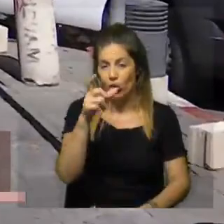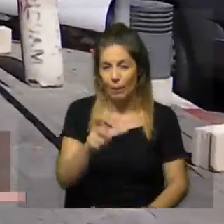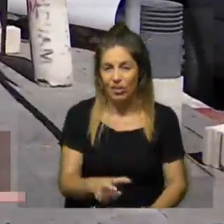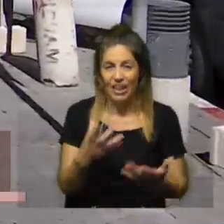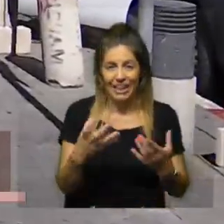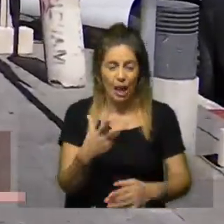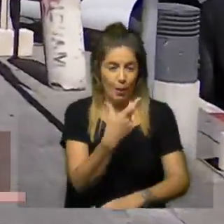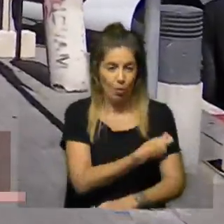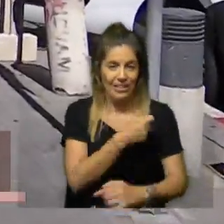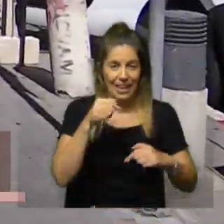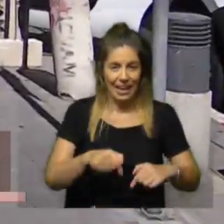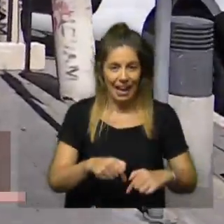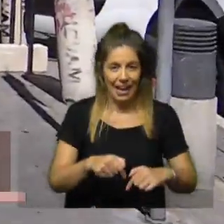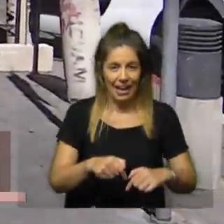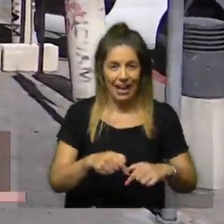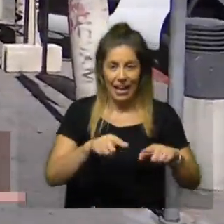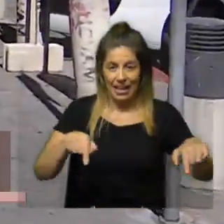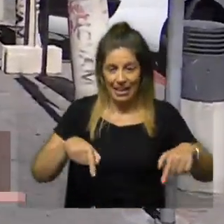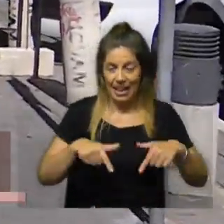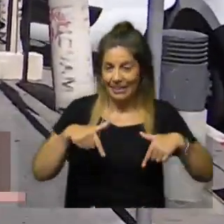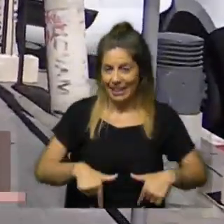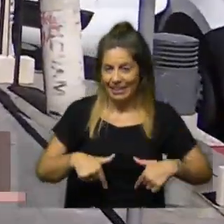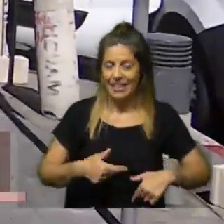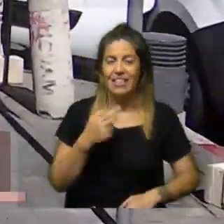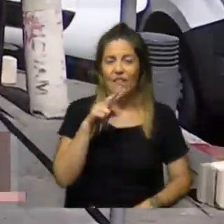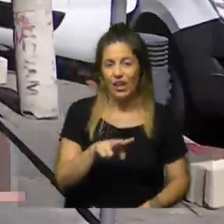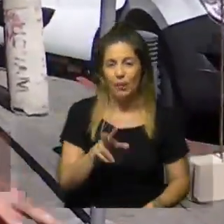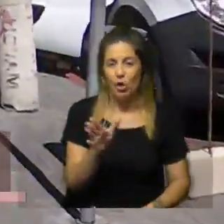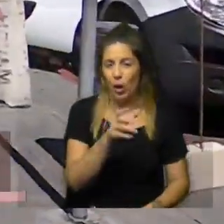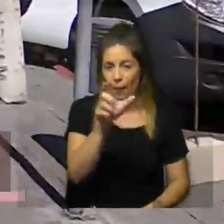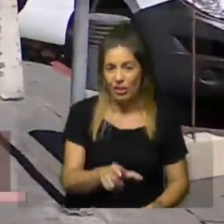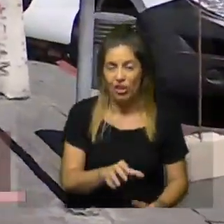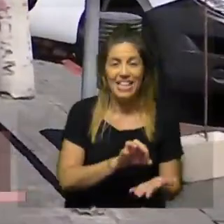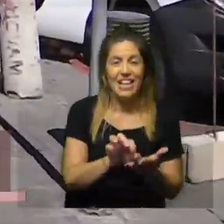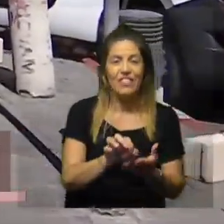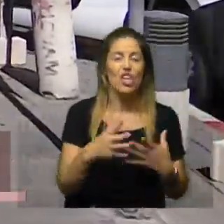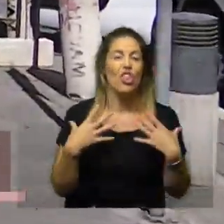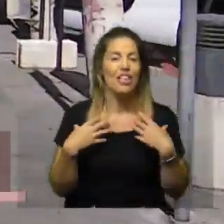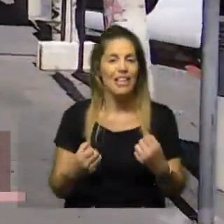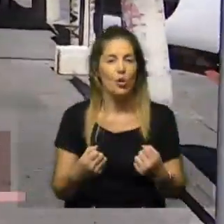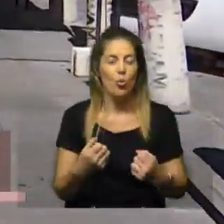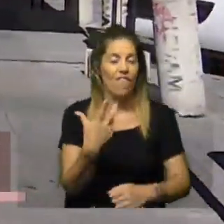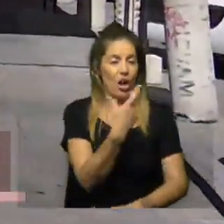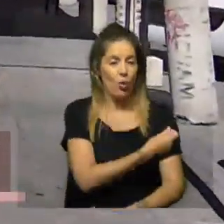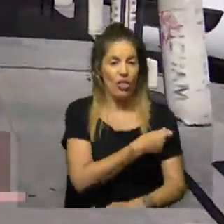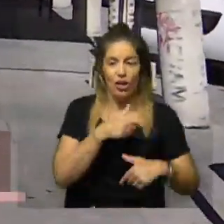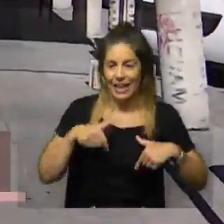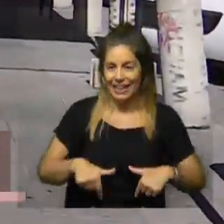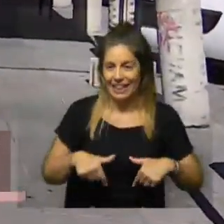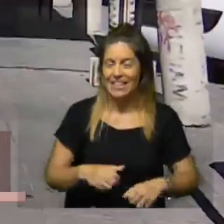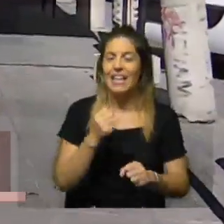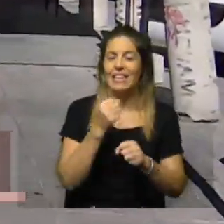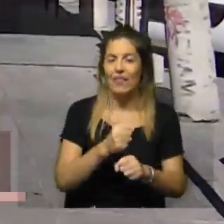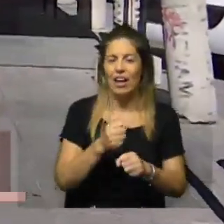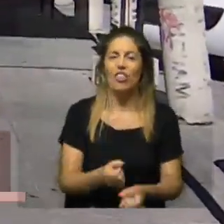quieran vacunarse aquí frente a la Intendencia. Vemos a toda la gente del Servicio de Salud, a los vacunadores de la Intendencia trabajando. Así